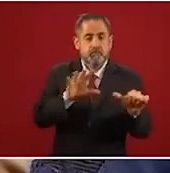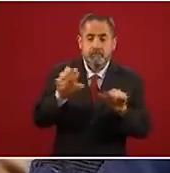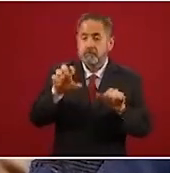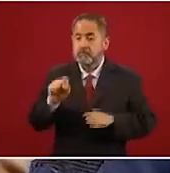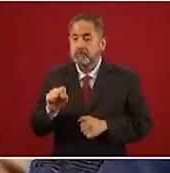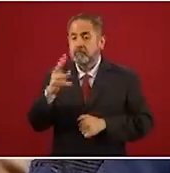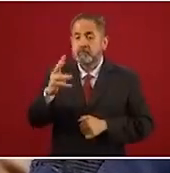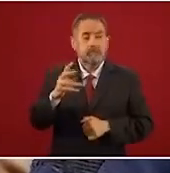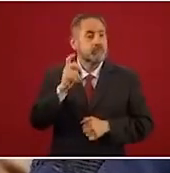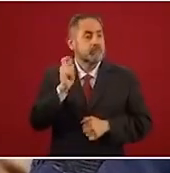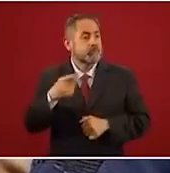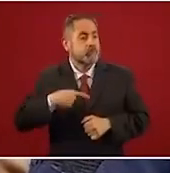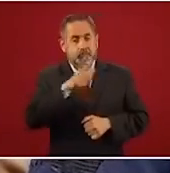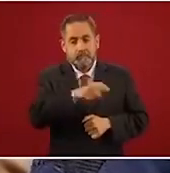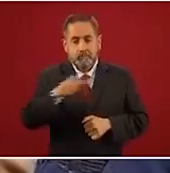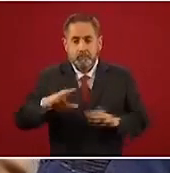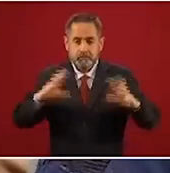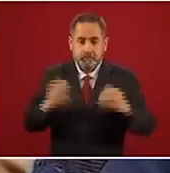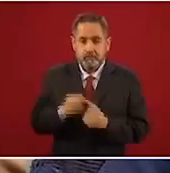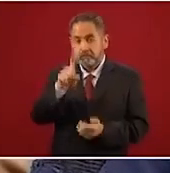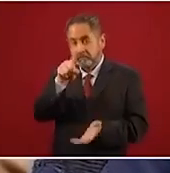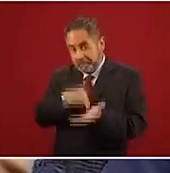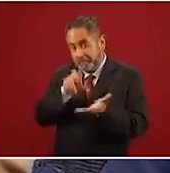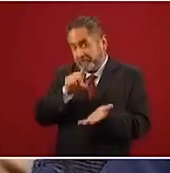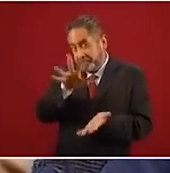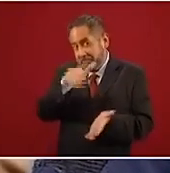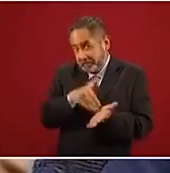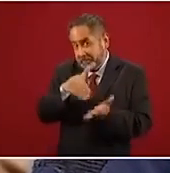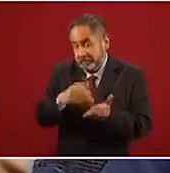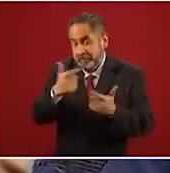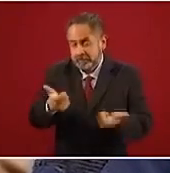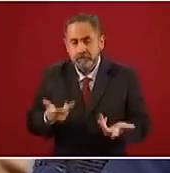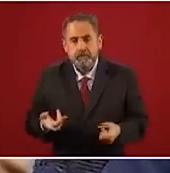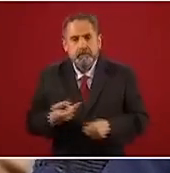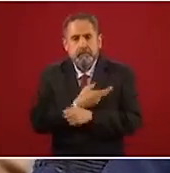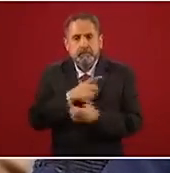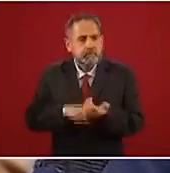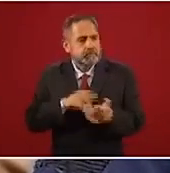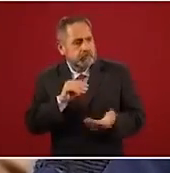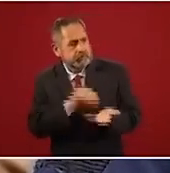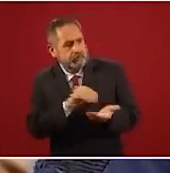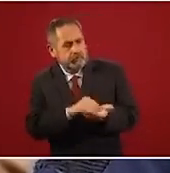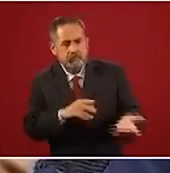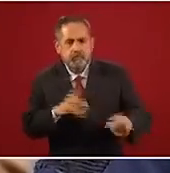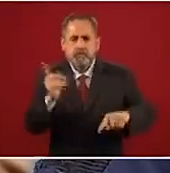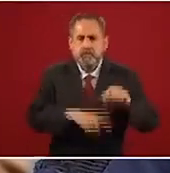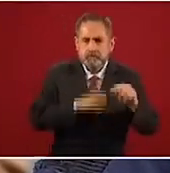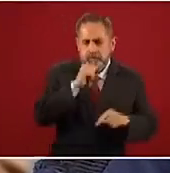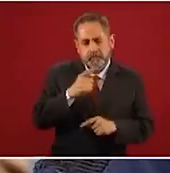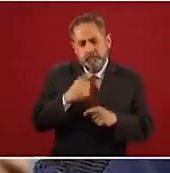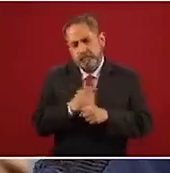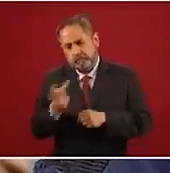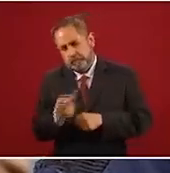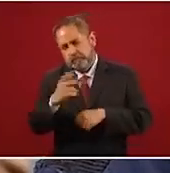664 que representan más o menos 1.038 millones de pesos. ¿Qué está pasando? ¿Por qué no se han eliminado, presidente? Esa sería una